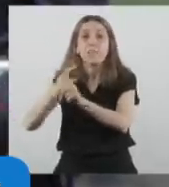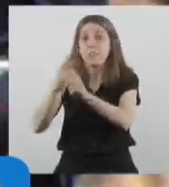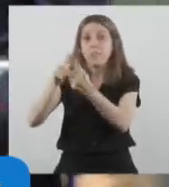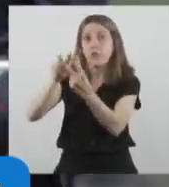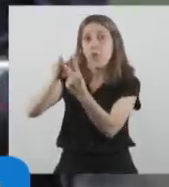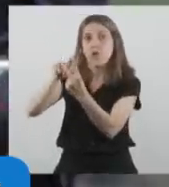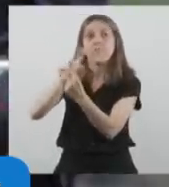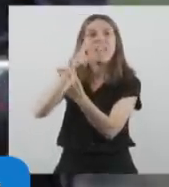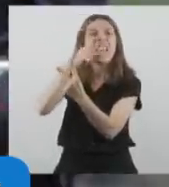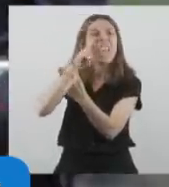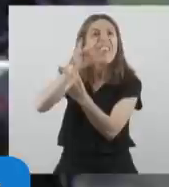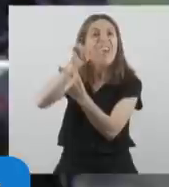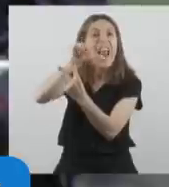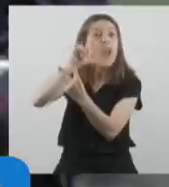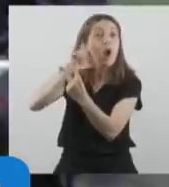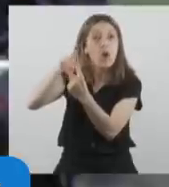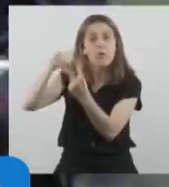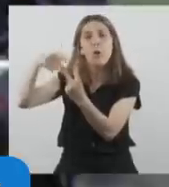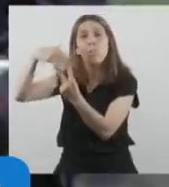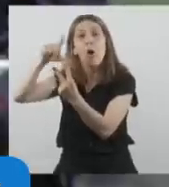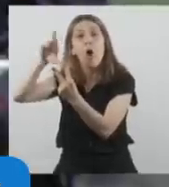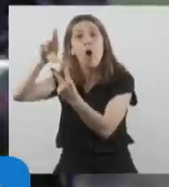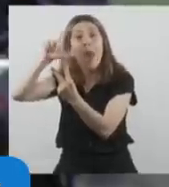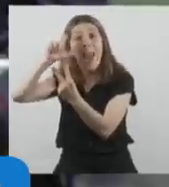morel a quien lo acompañaba